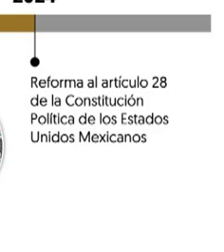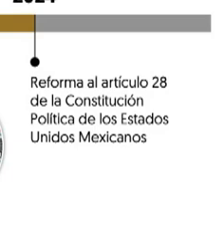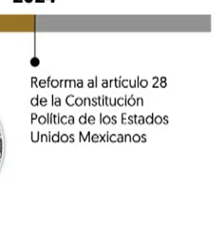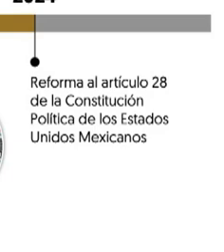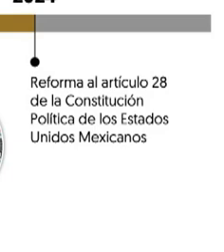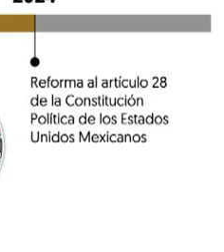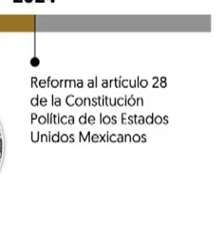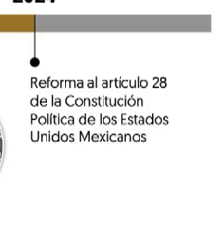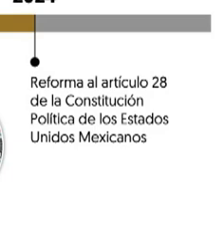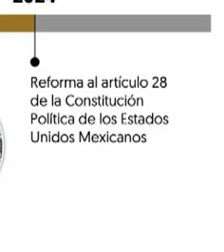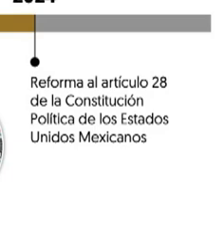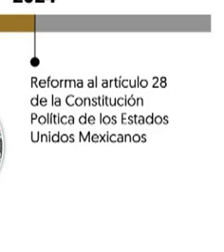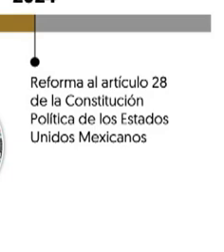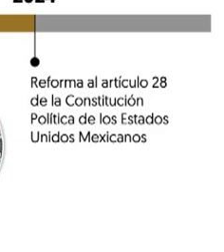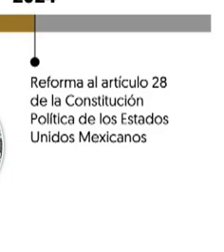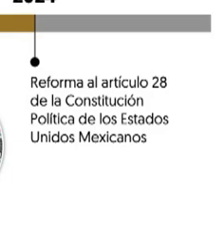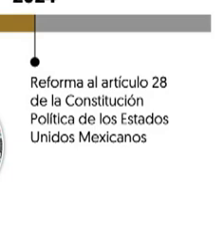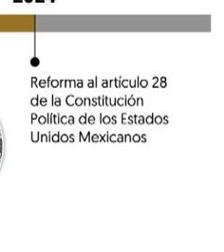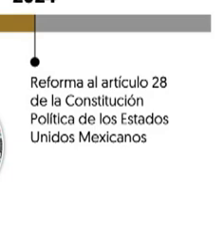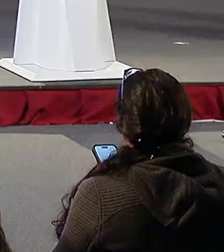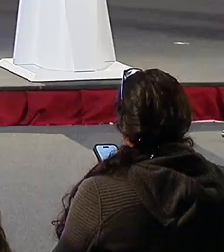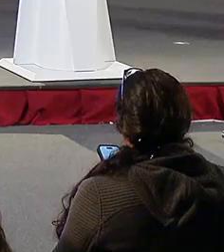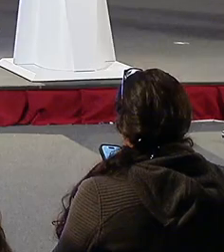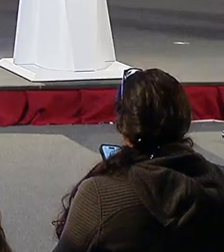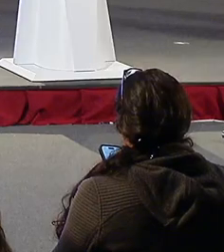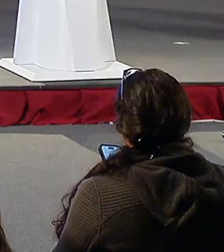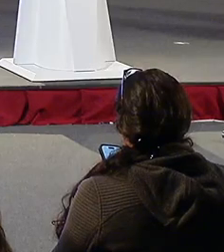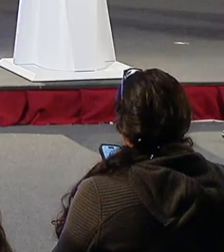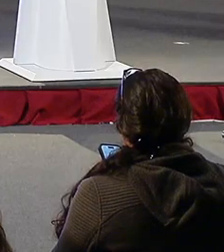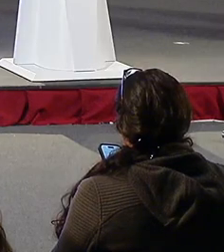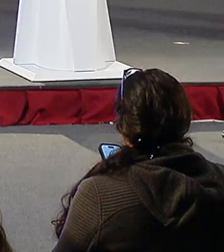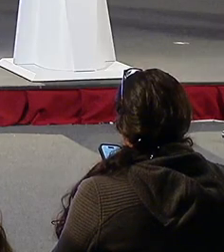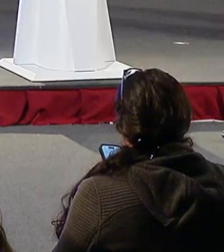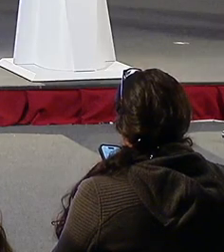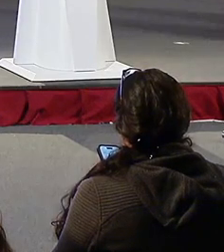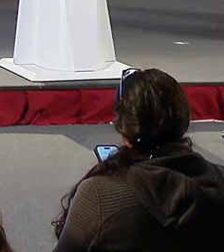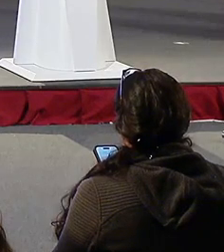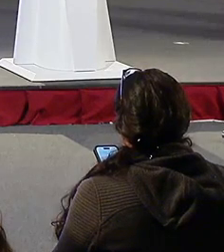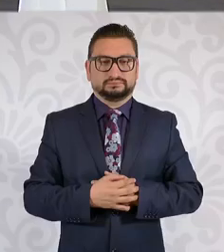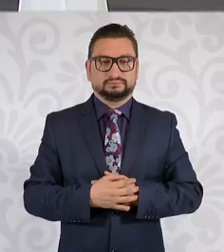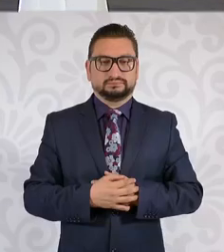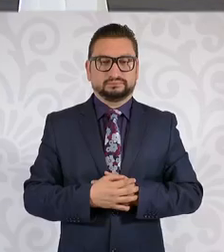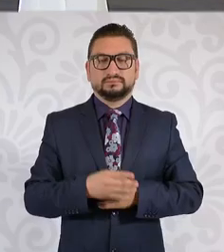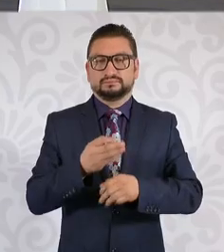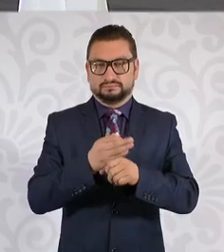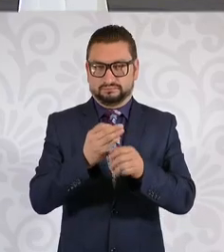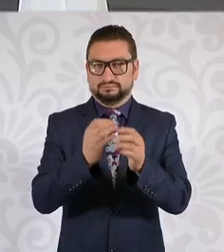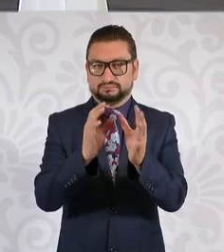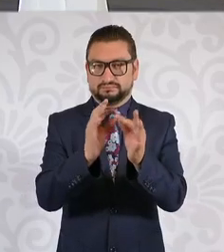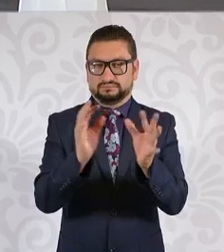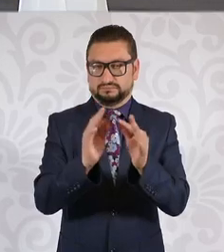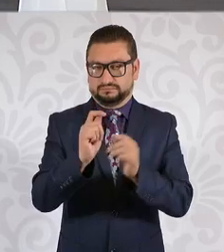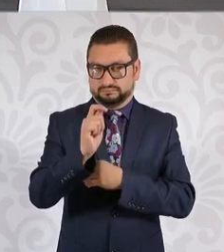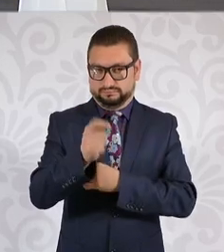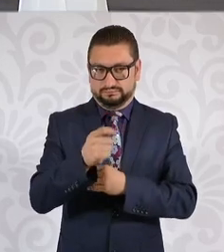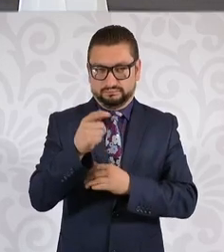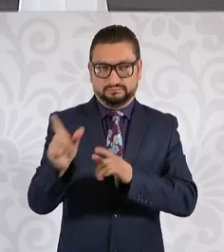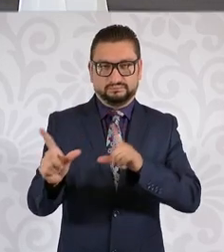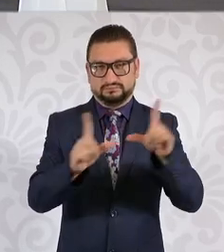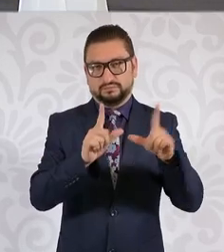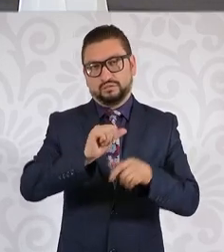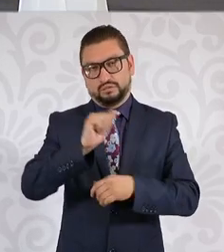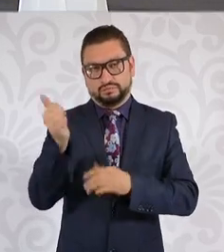servicio de pasajeros ferroviario como un área prioritaria del Estado. Ahora les voy a explicar qué quiere decir eso. La que sigue, por